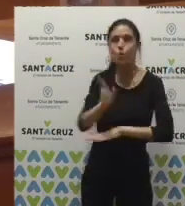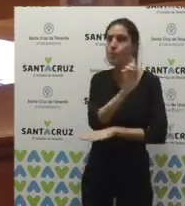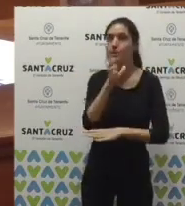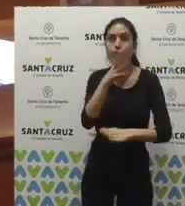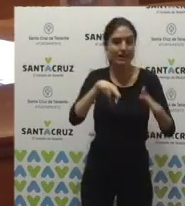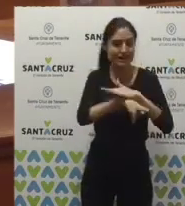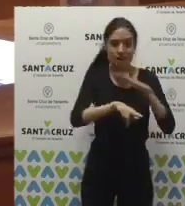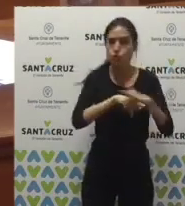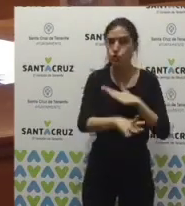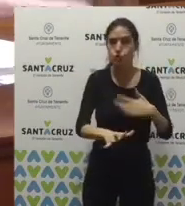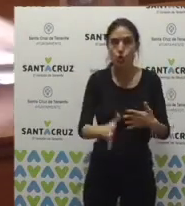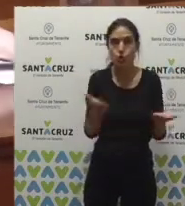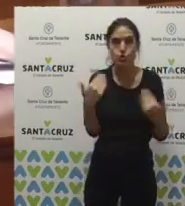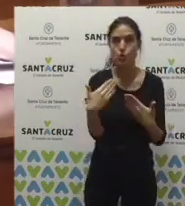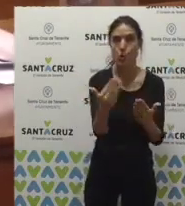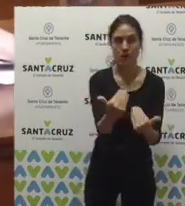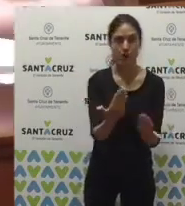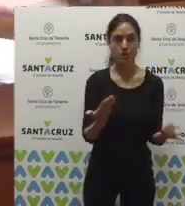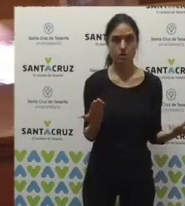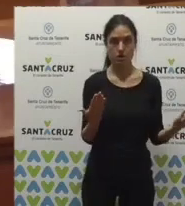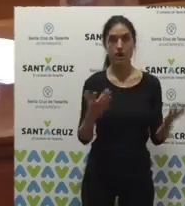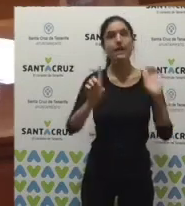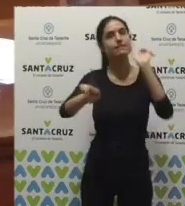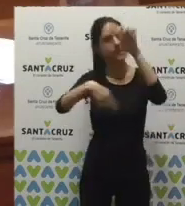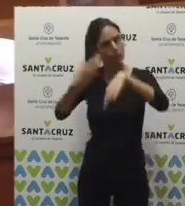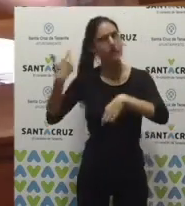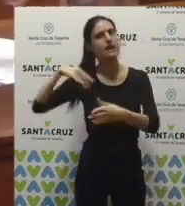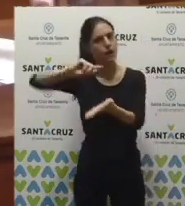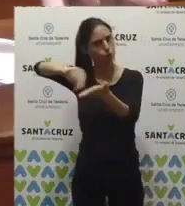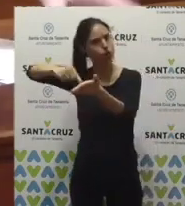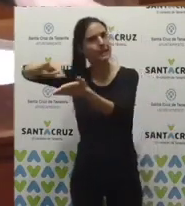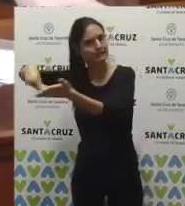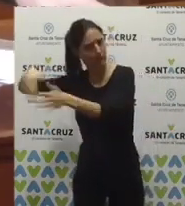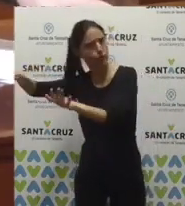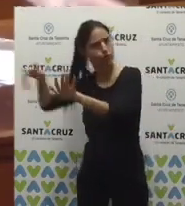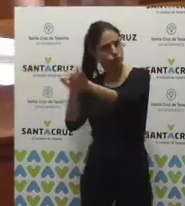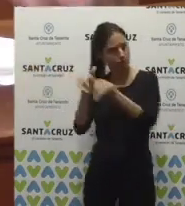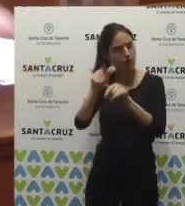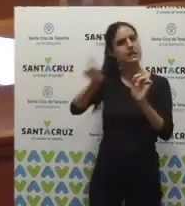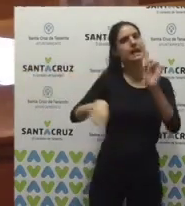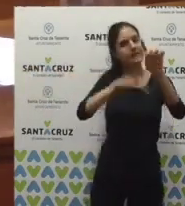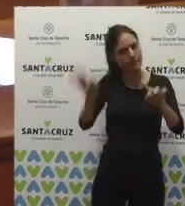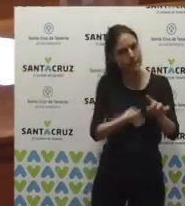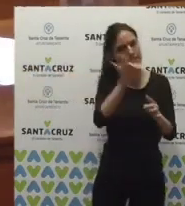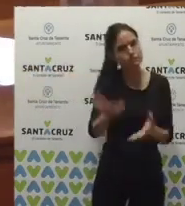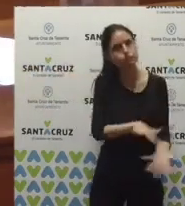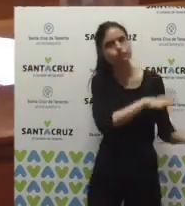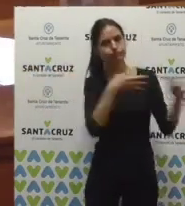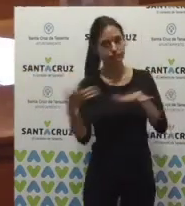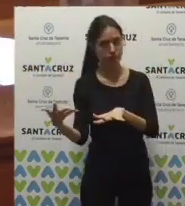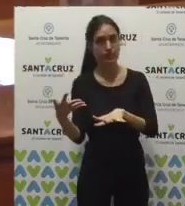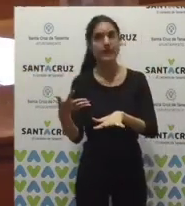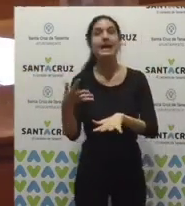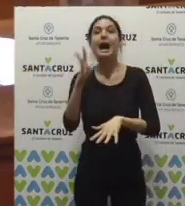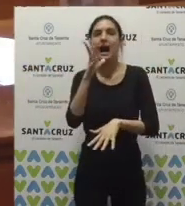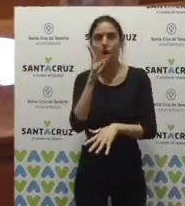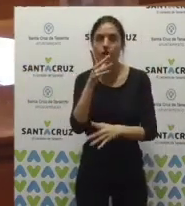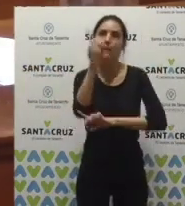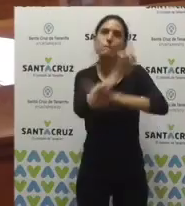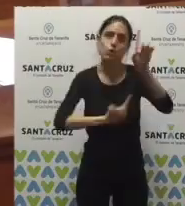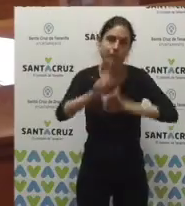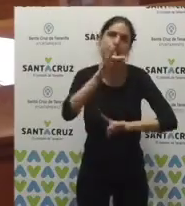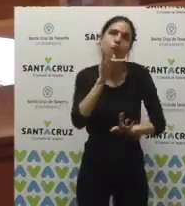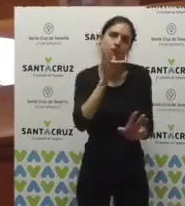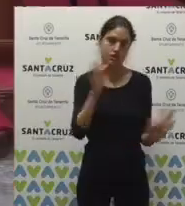para ello que han sido contratos contratados e implementados y después de contratados e implementado estamos teniendo estos problemas